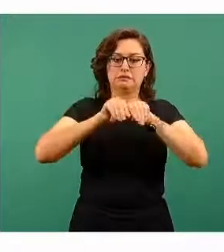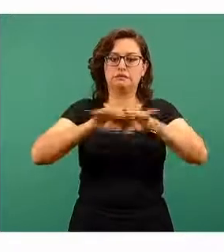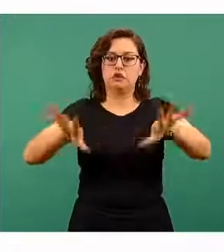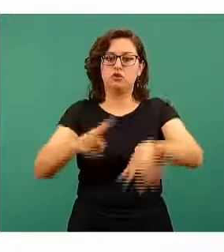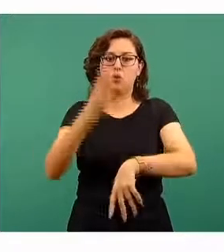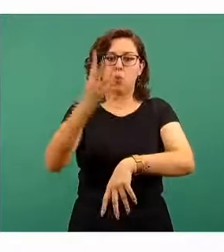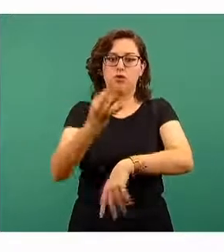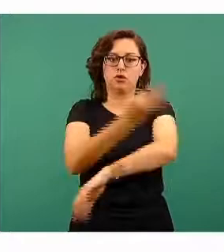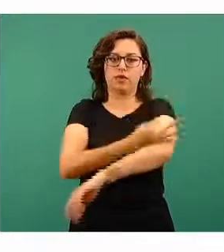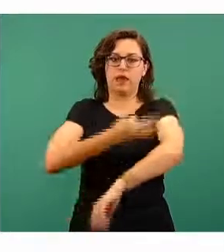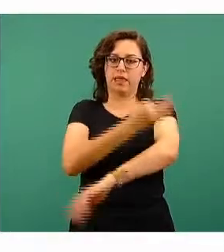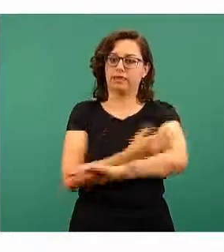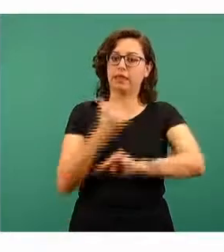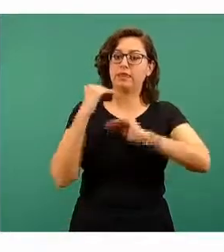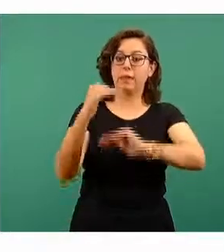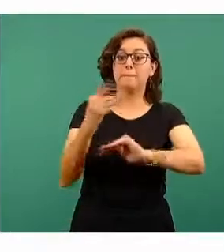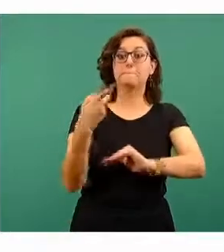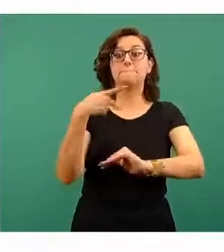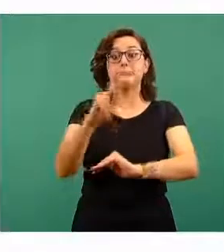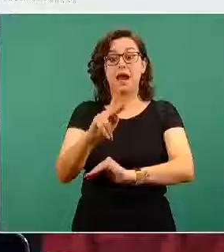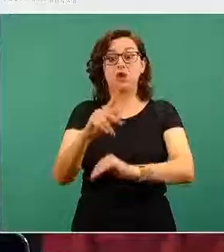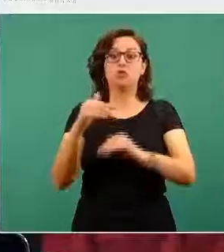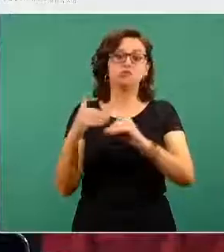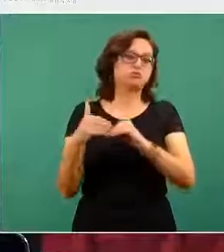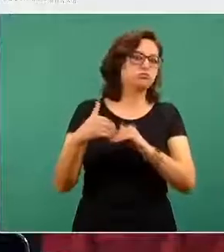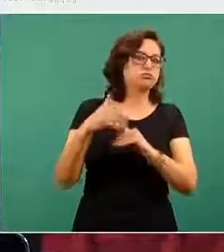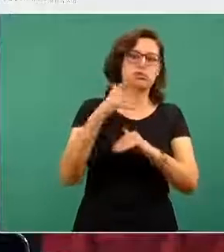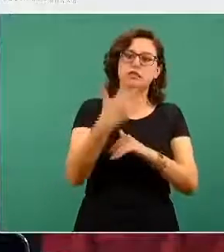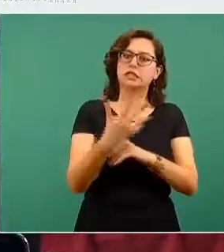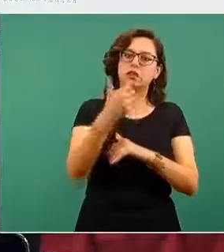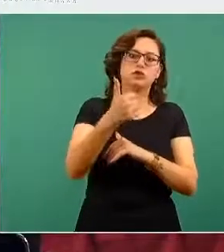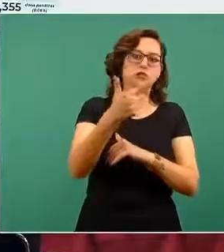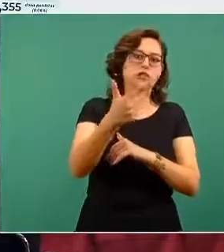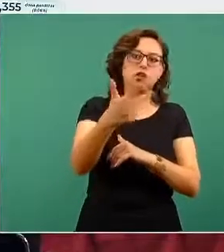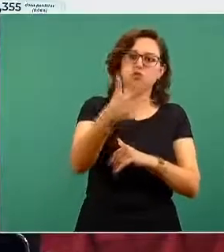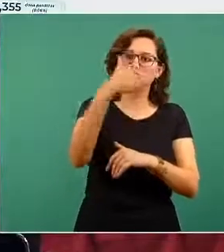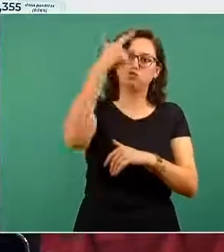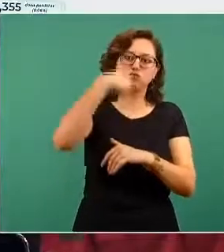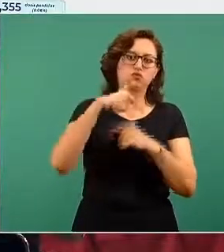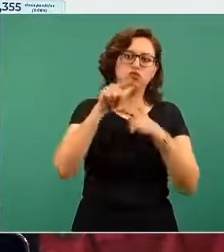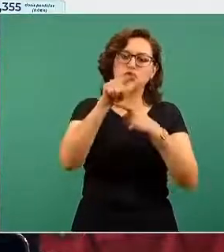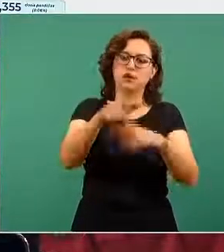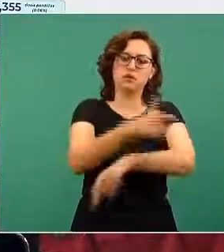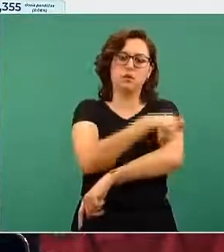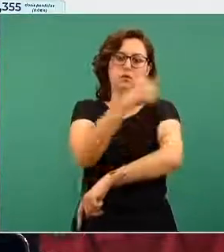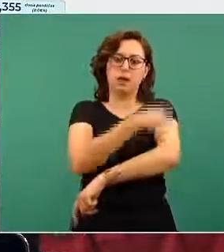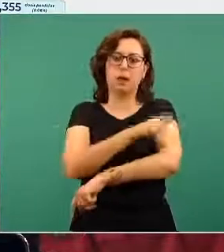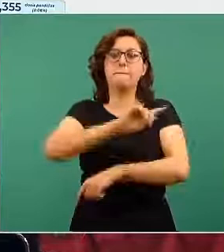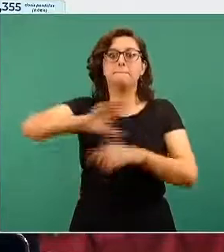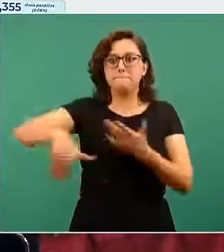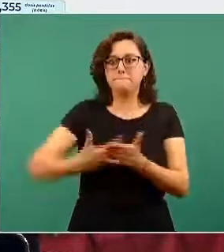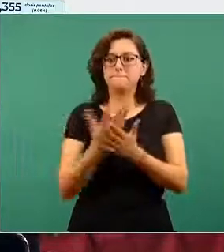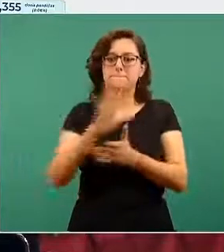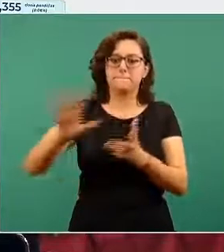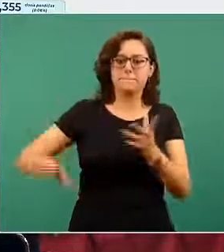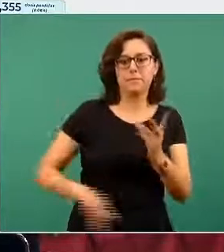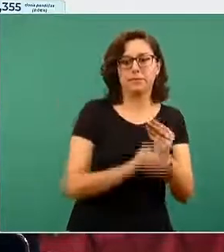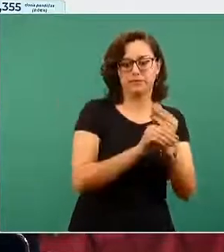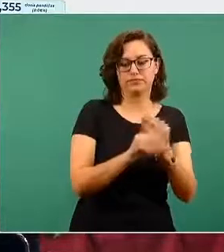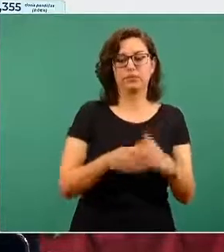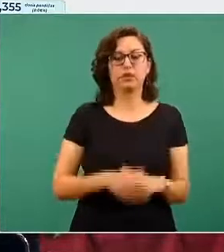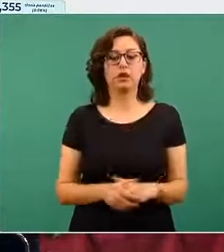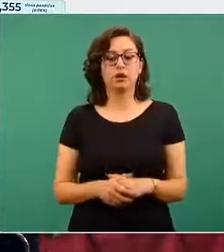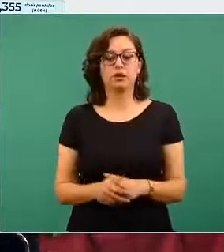las operaciones de vacunación. La siguiente: 7 millones, ya tenemos más de 7 millones